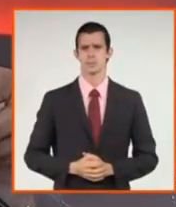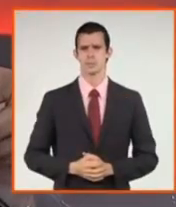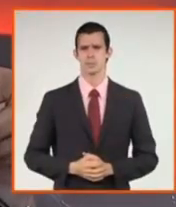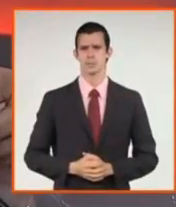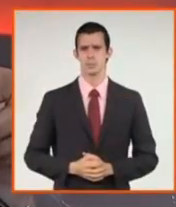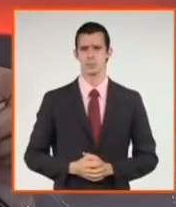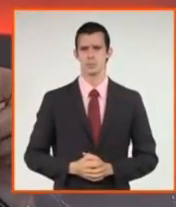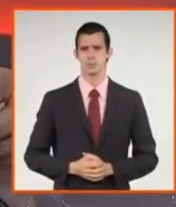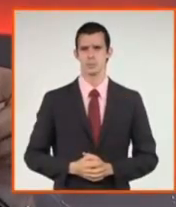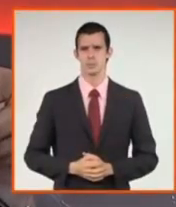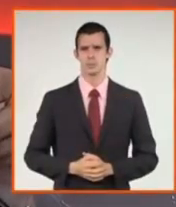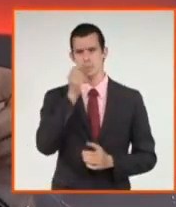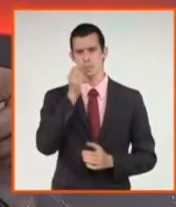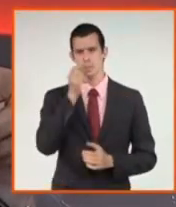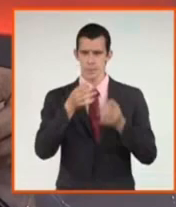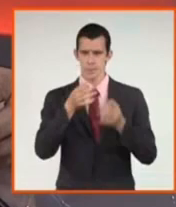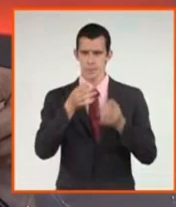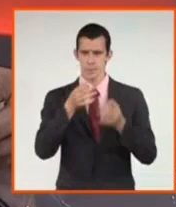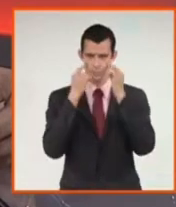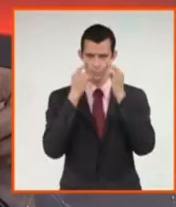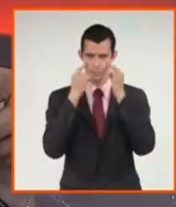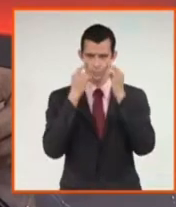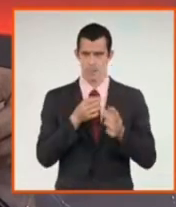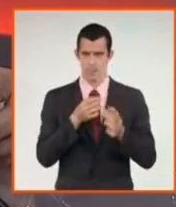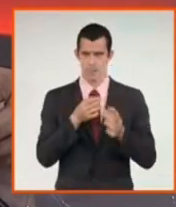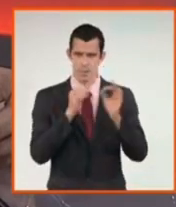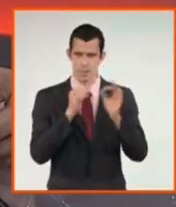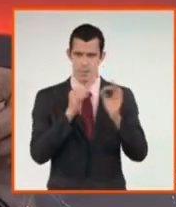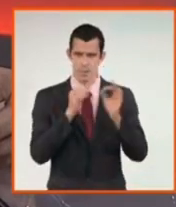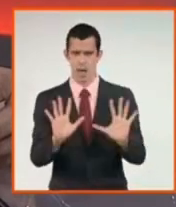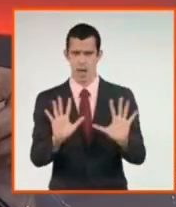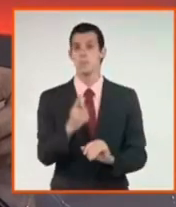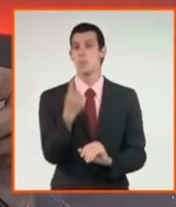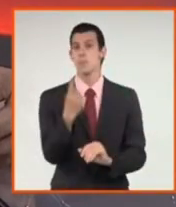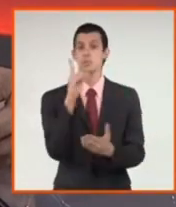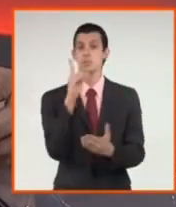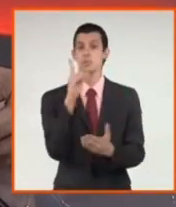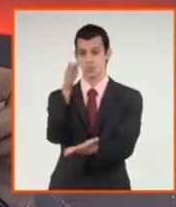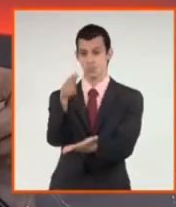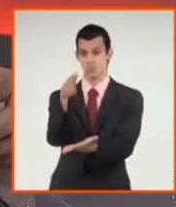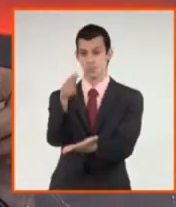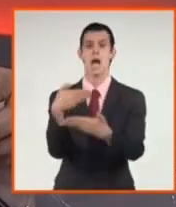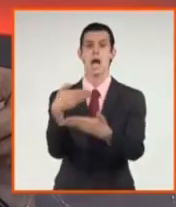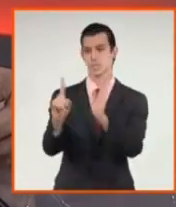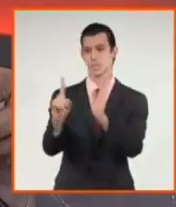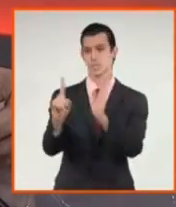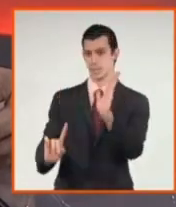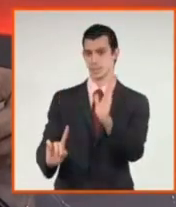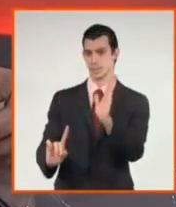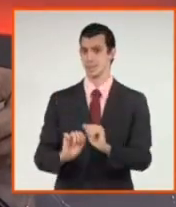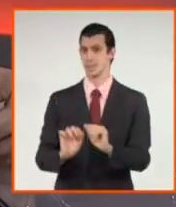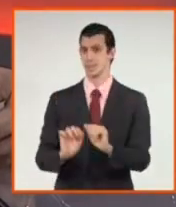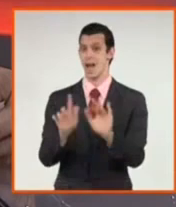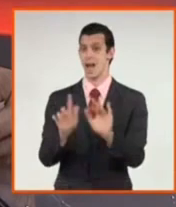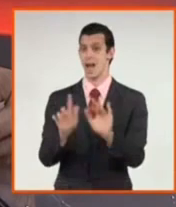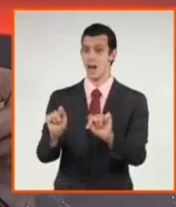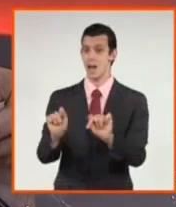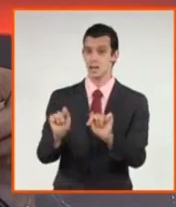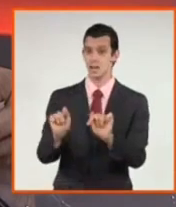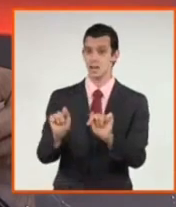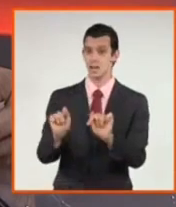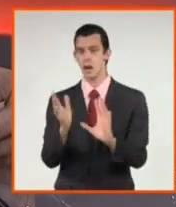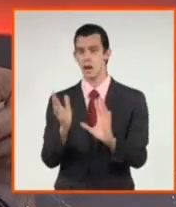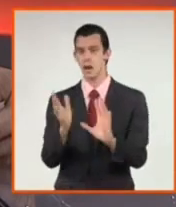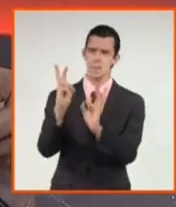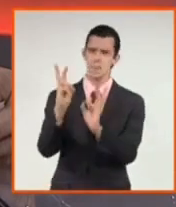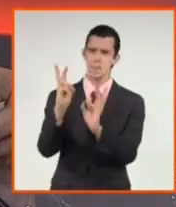una vez que qué hace el convenio en la oficina comercial realiza la transferencia de los precios son nosotros acá se sacó la cuenta